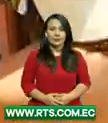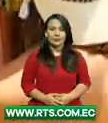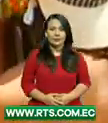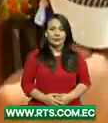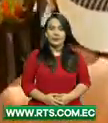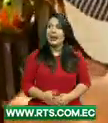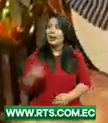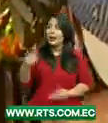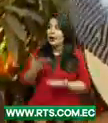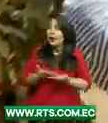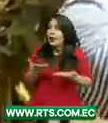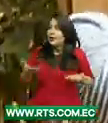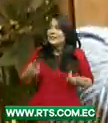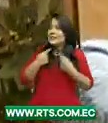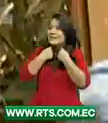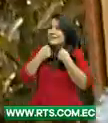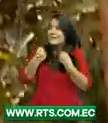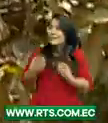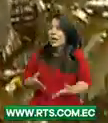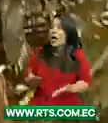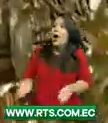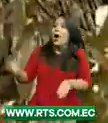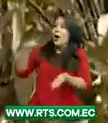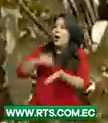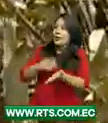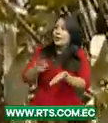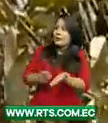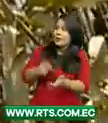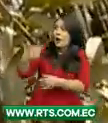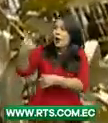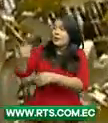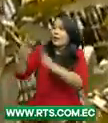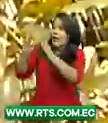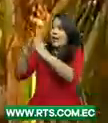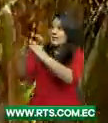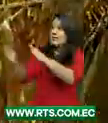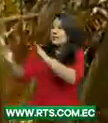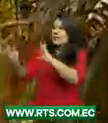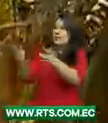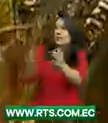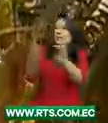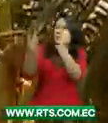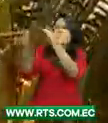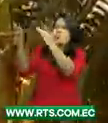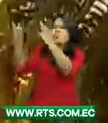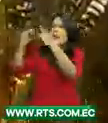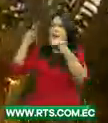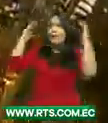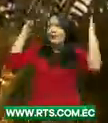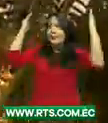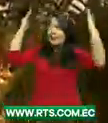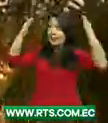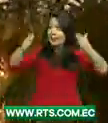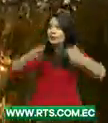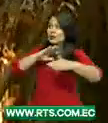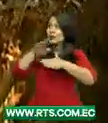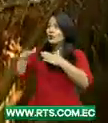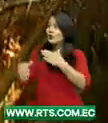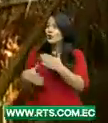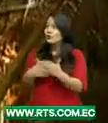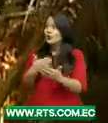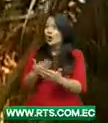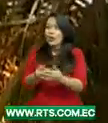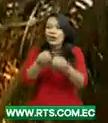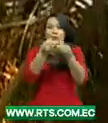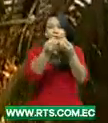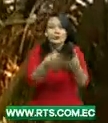Pero las cosas no terminaron ahí, pues otra de las viviendas de la zona empezó a emanar humo desde el techo. Inmediatamente los vecinos ayudaron a que